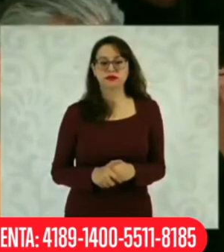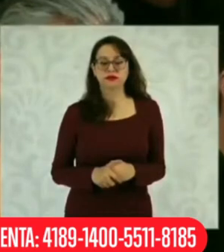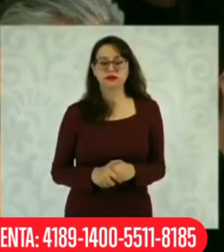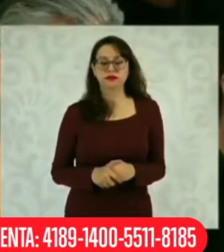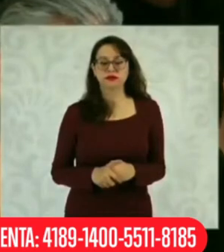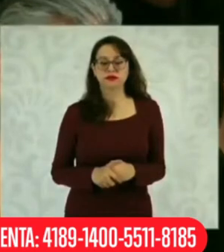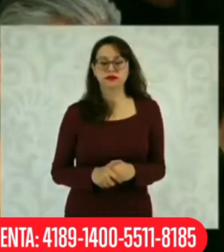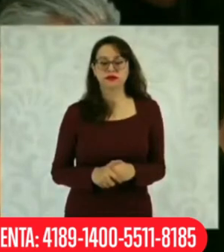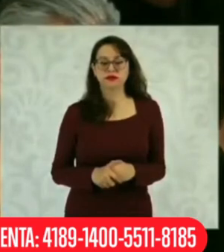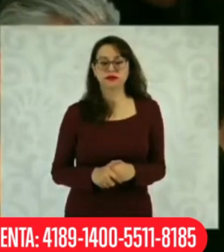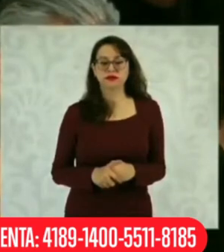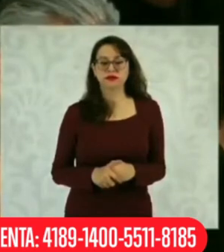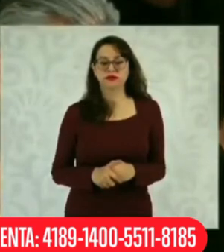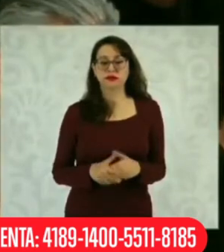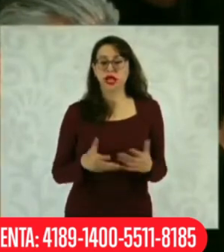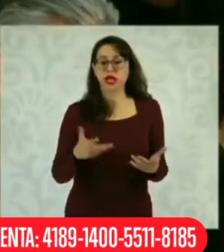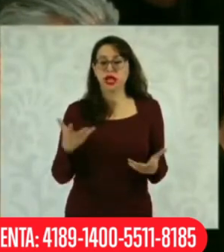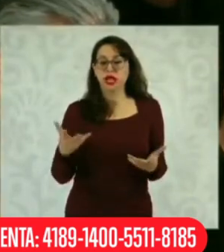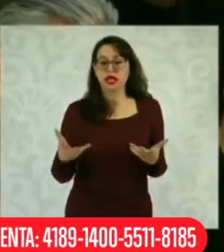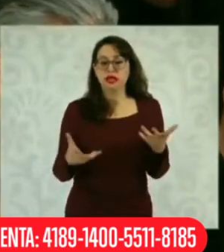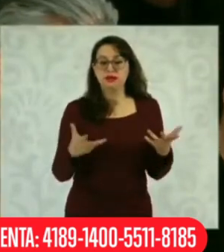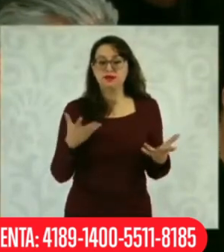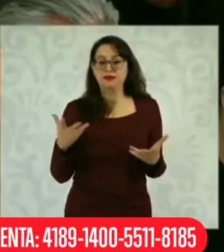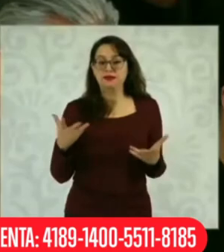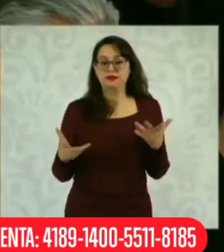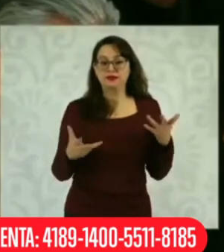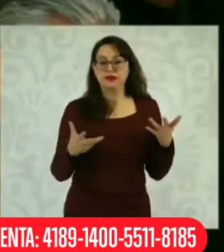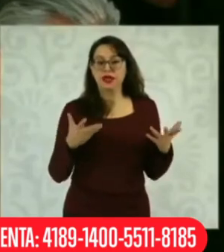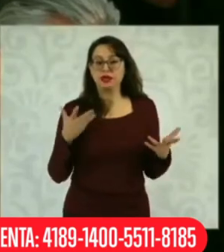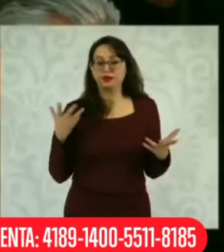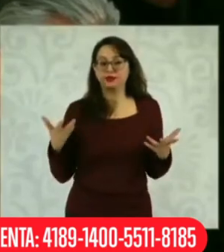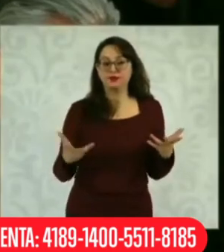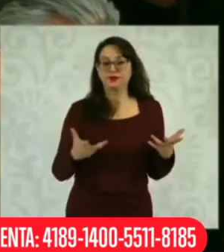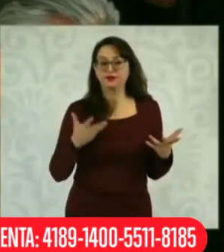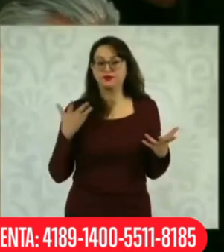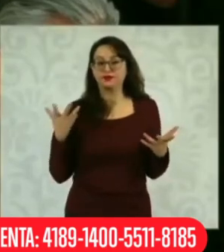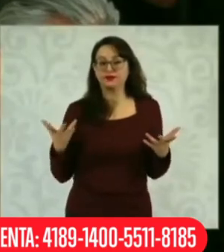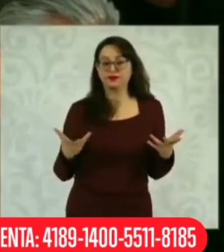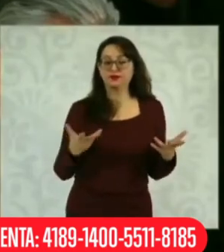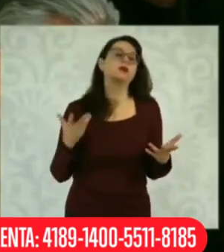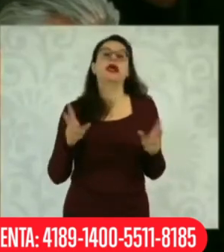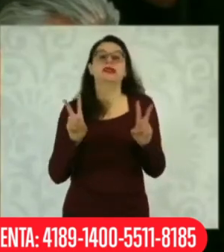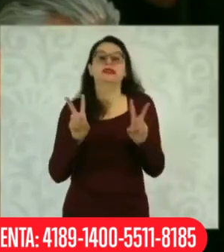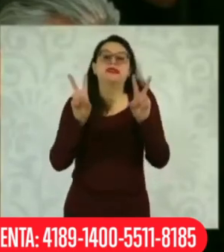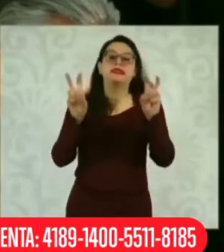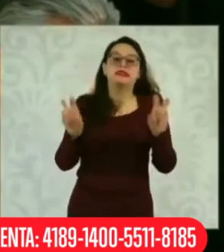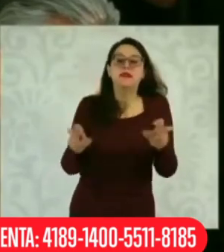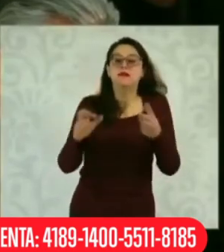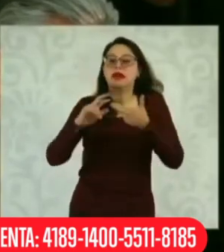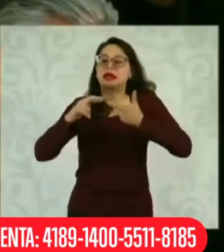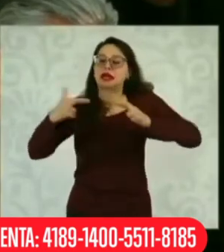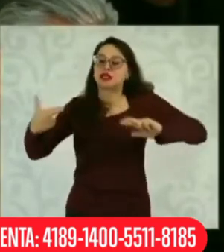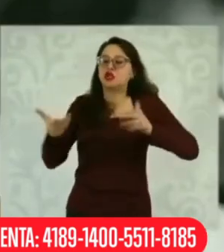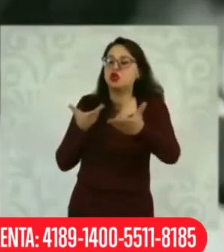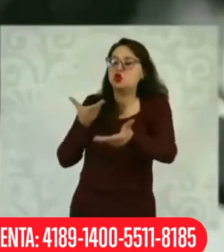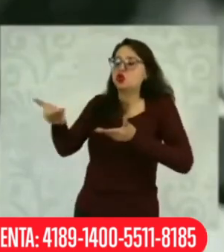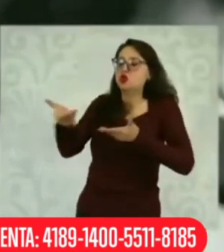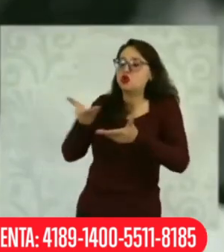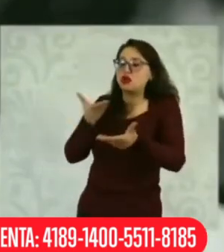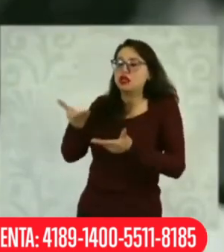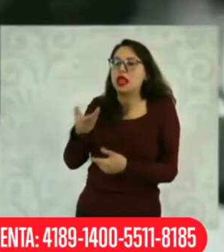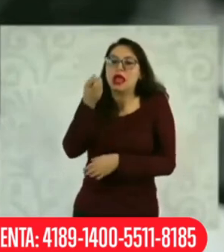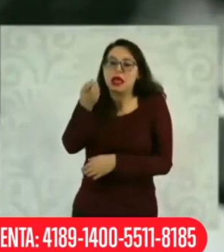de centrarse en el asunto de temas no diplomáticos, sino de relación bilateral. Qué bueno